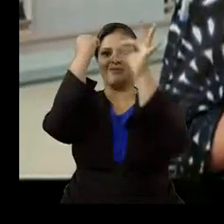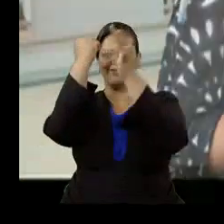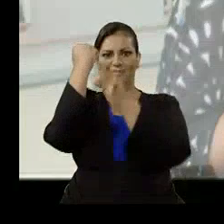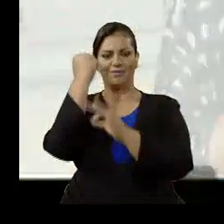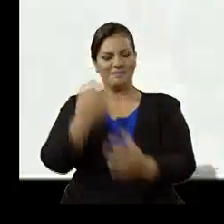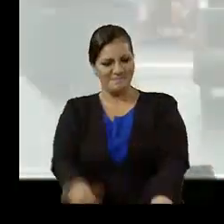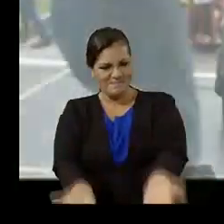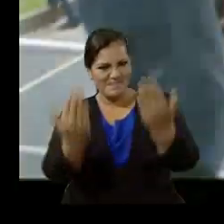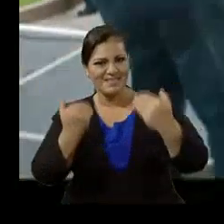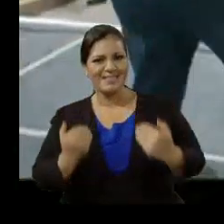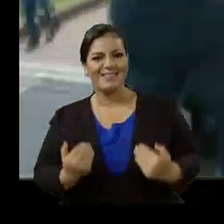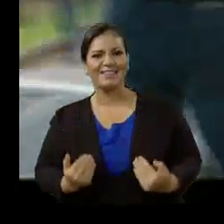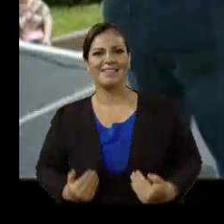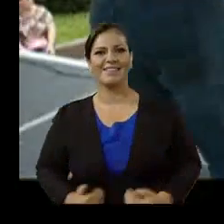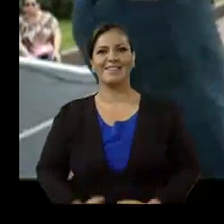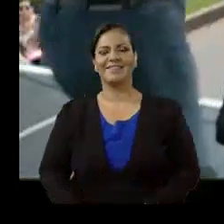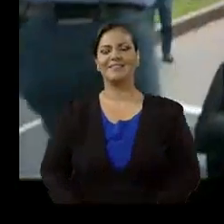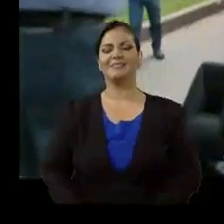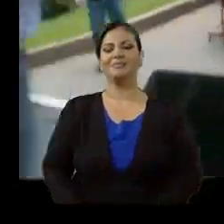¡Los esperamos!